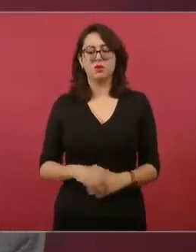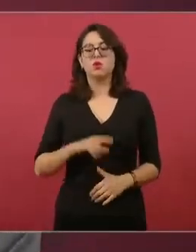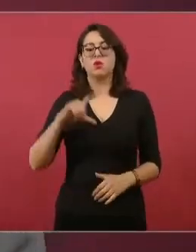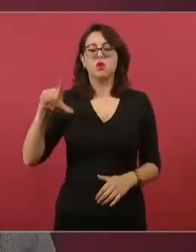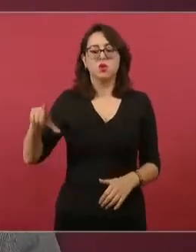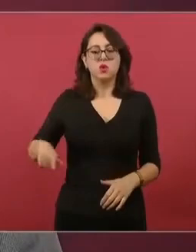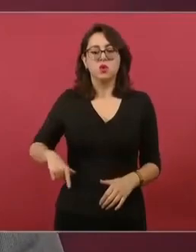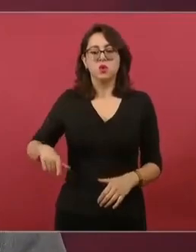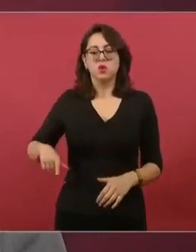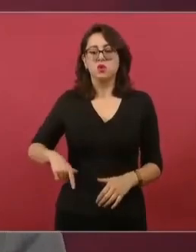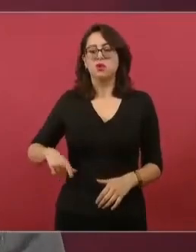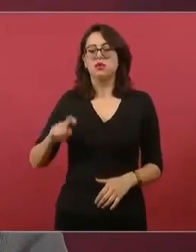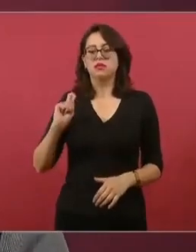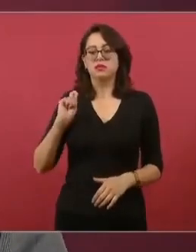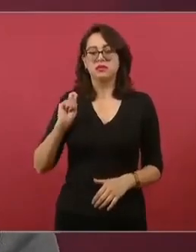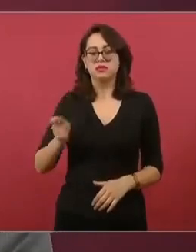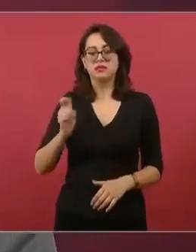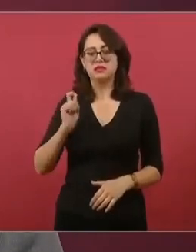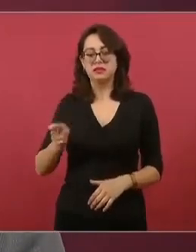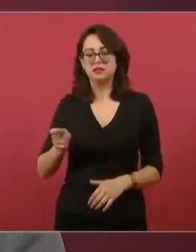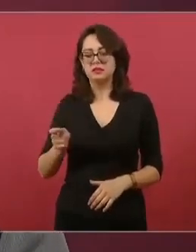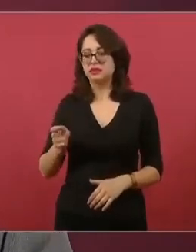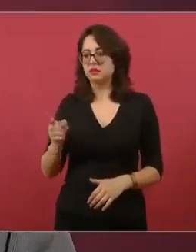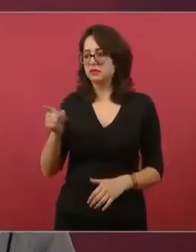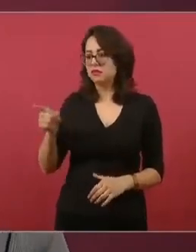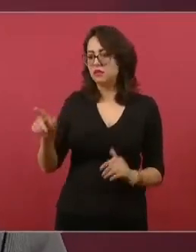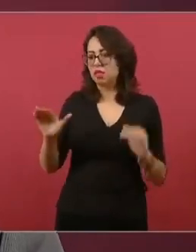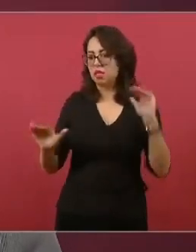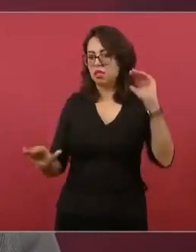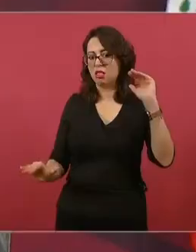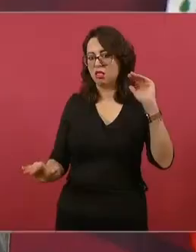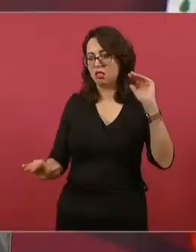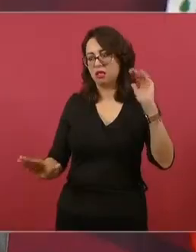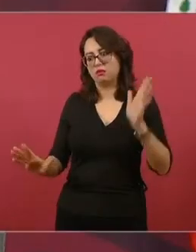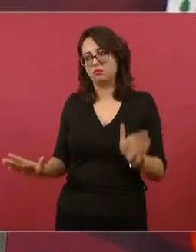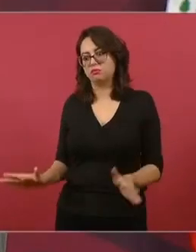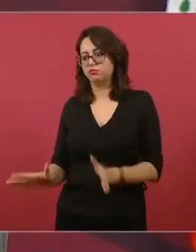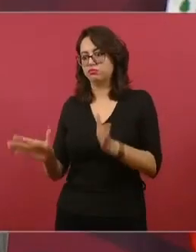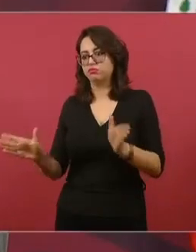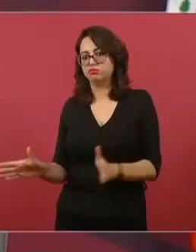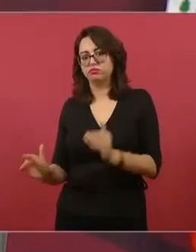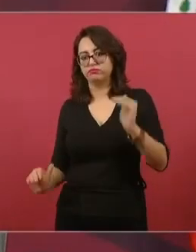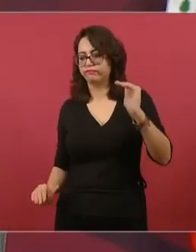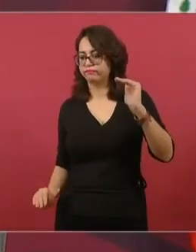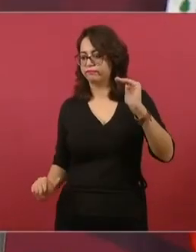gobernar es darle más al que tiene menos,